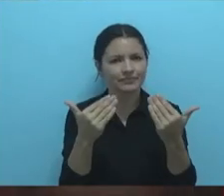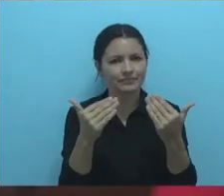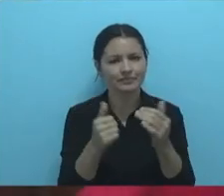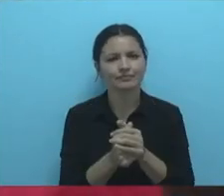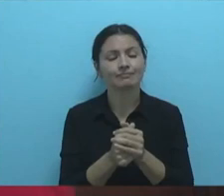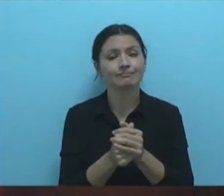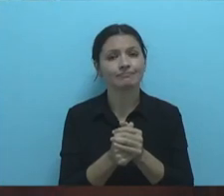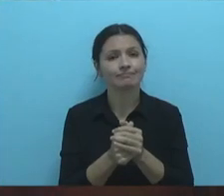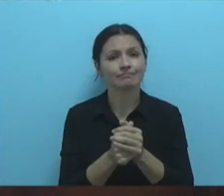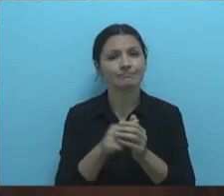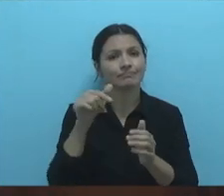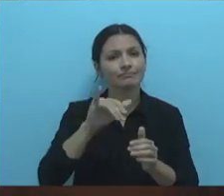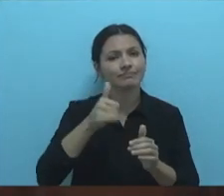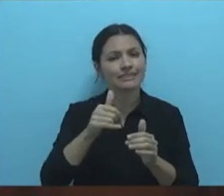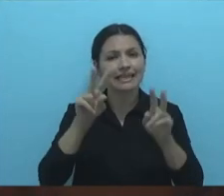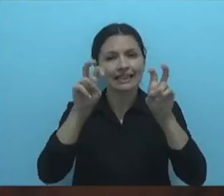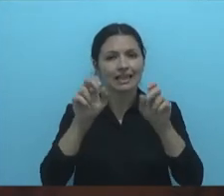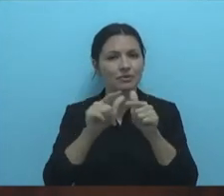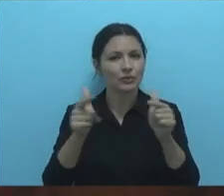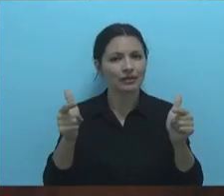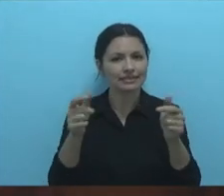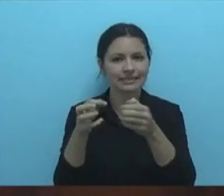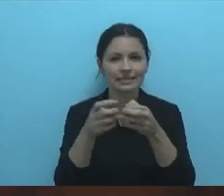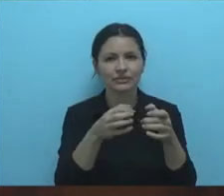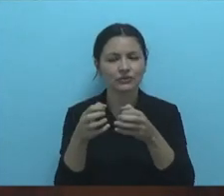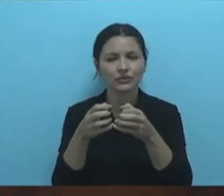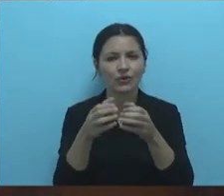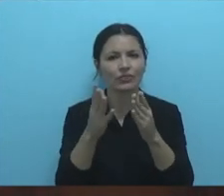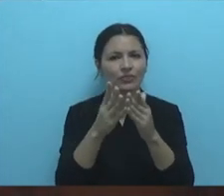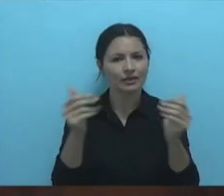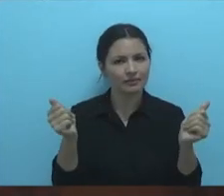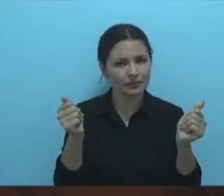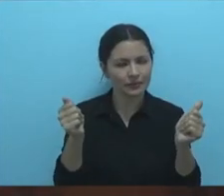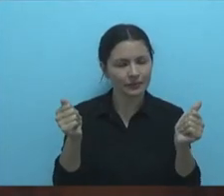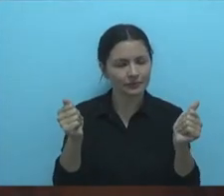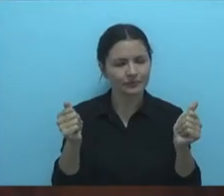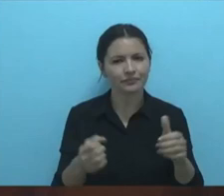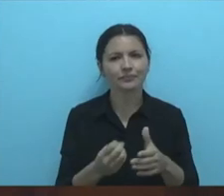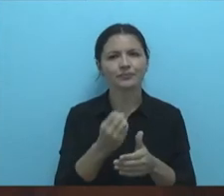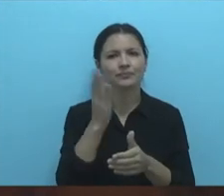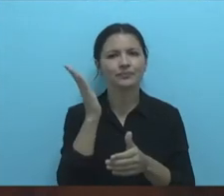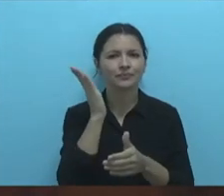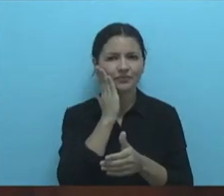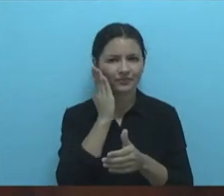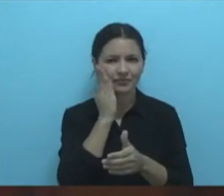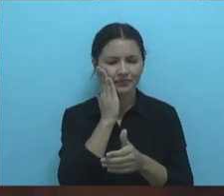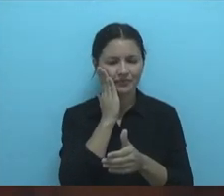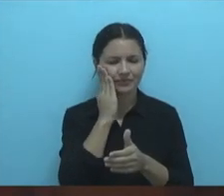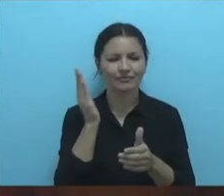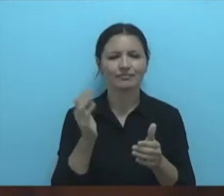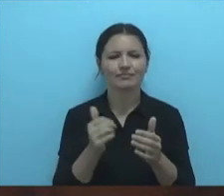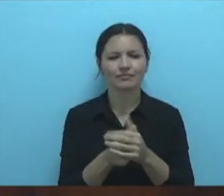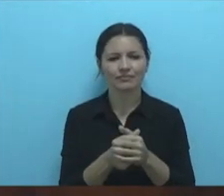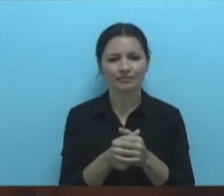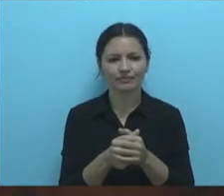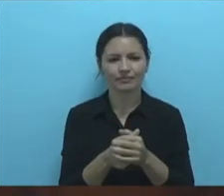diputado no habiendo más temas que tratar solo me resta decirles que se ha tomado nota por secretaría de las inasistencias